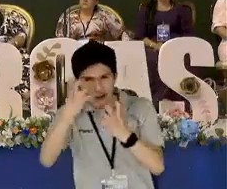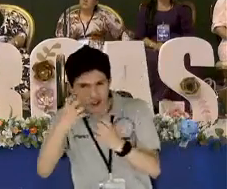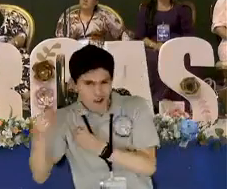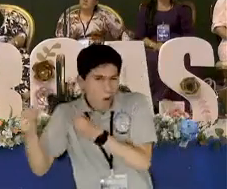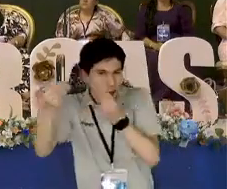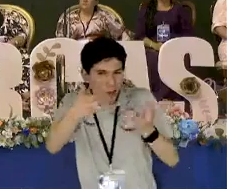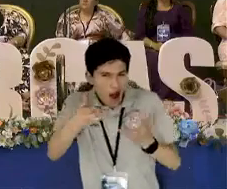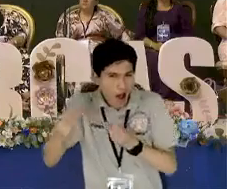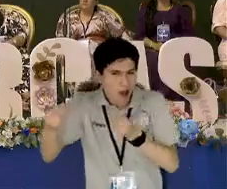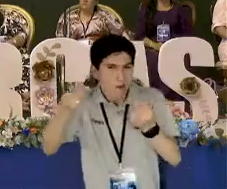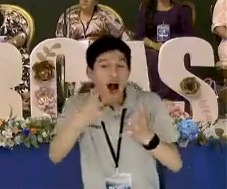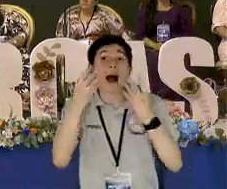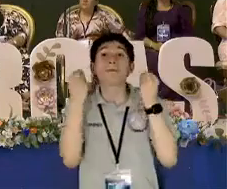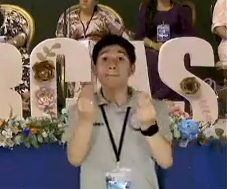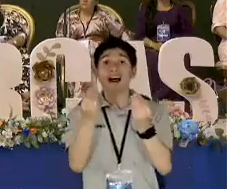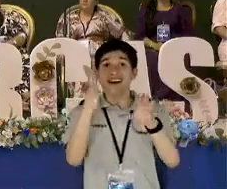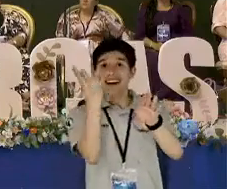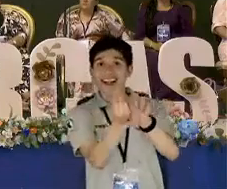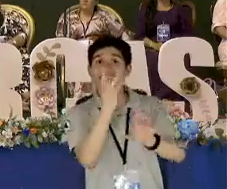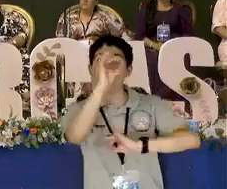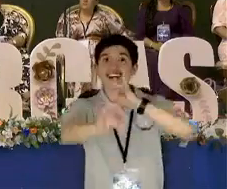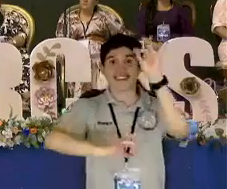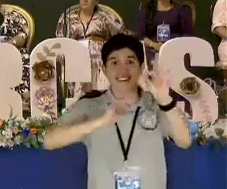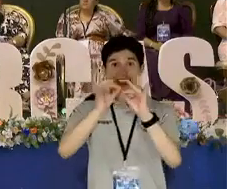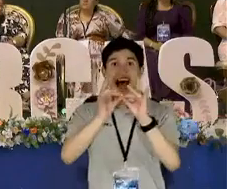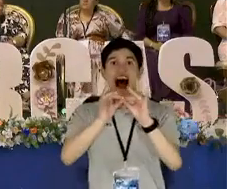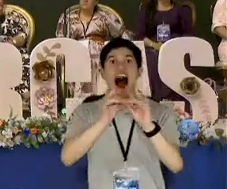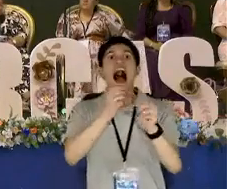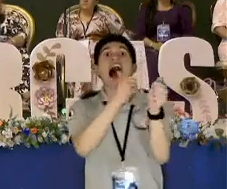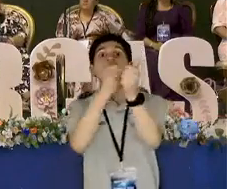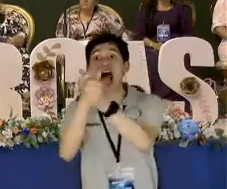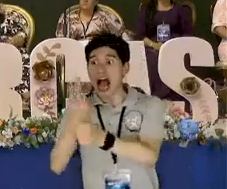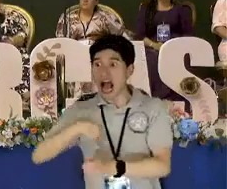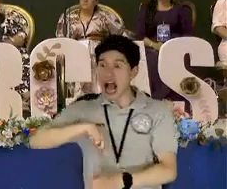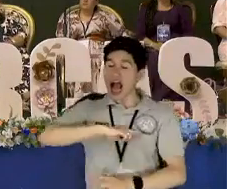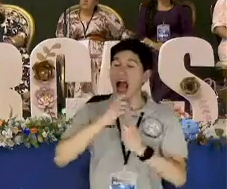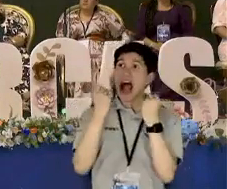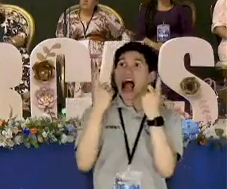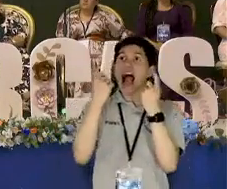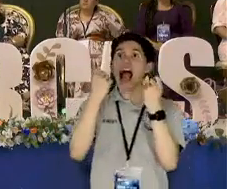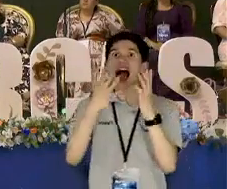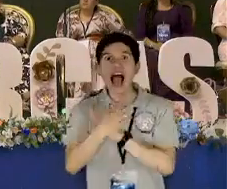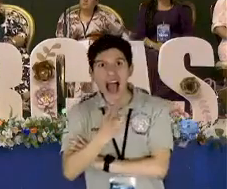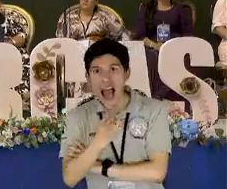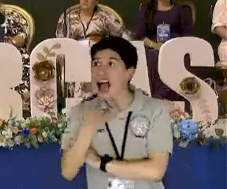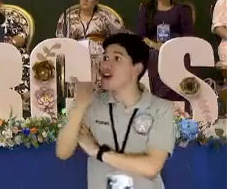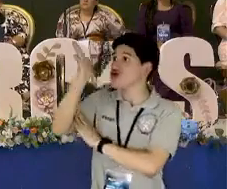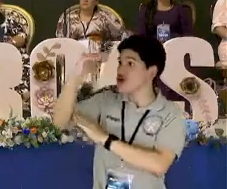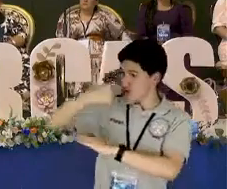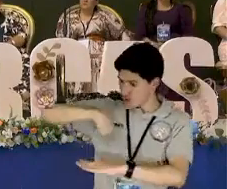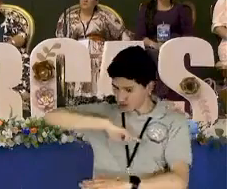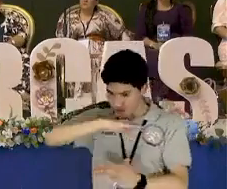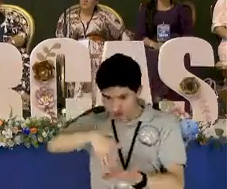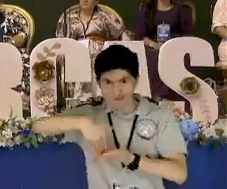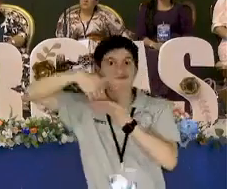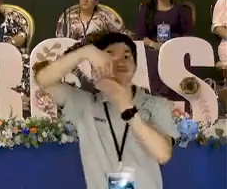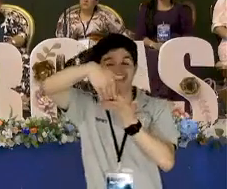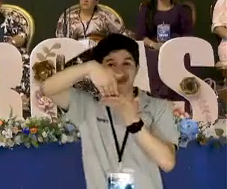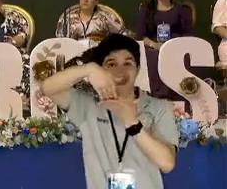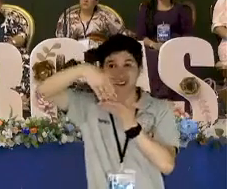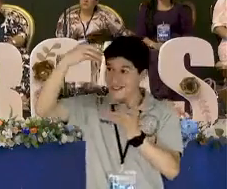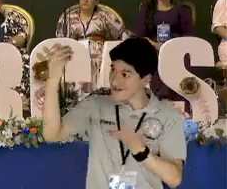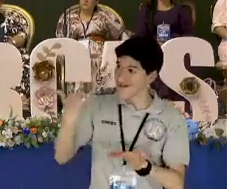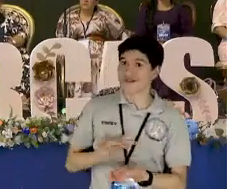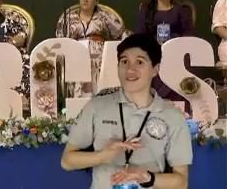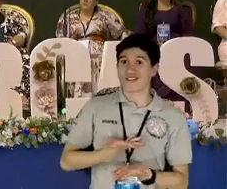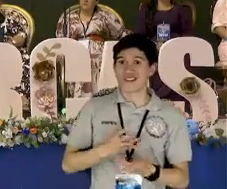cada uno de nosotros, tenga claro que hay alguien que nos sostiene, que hay alguien que nos sustenta. Y continúa